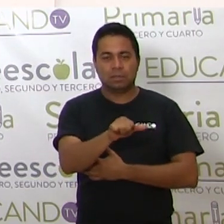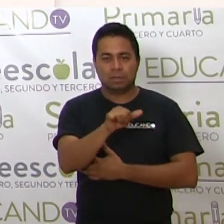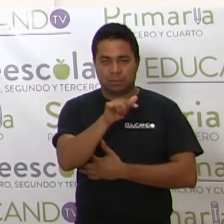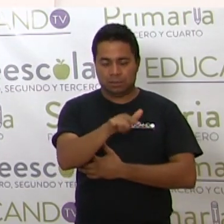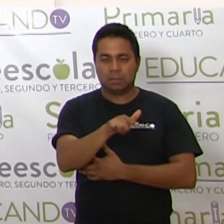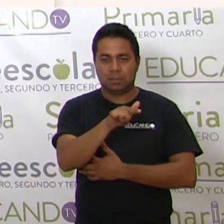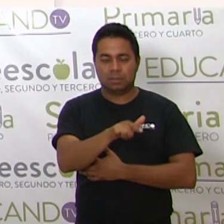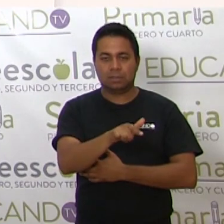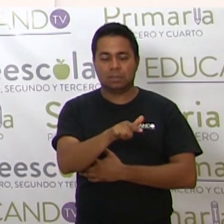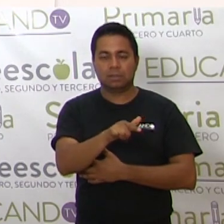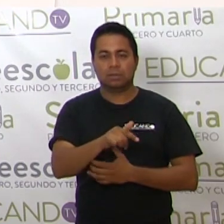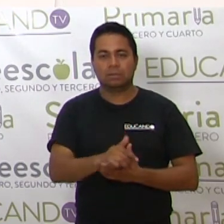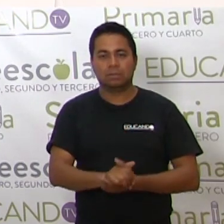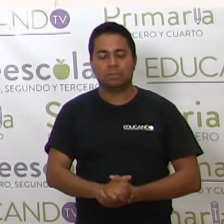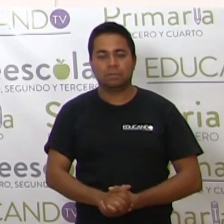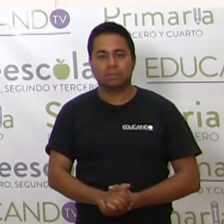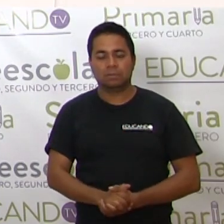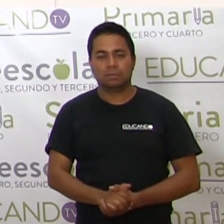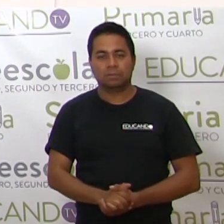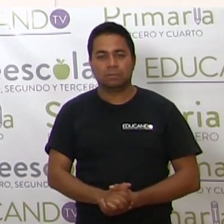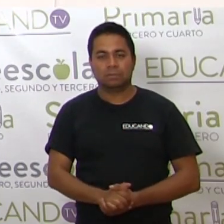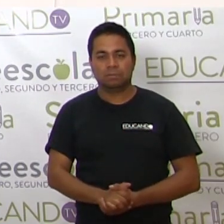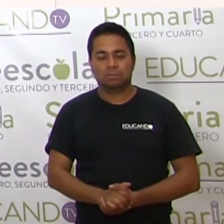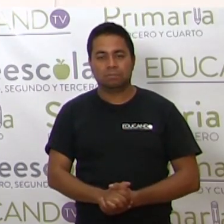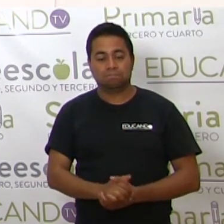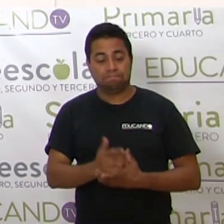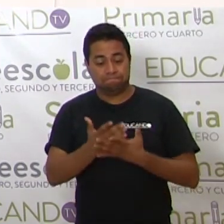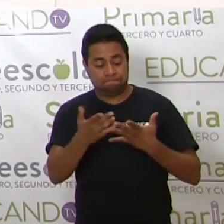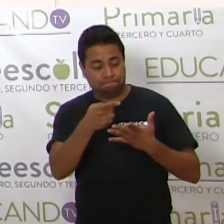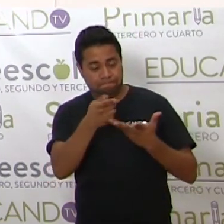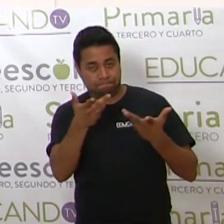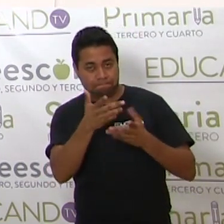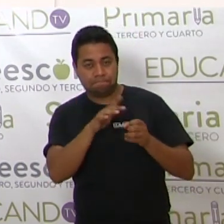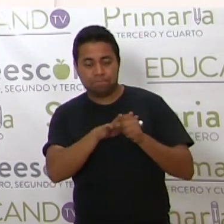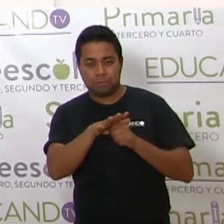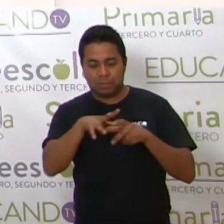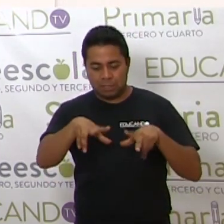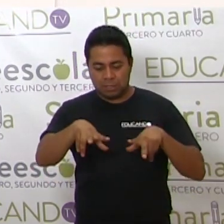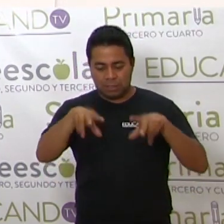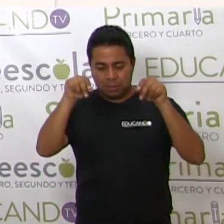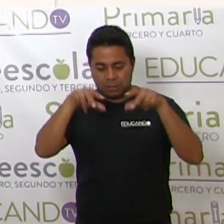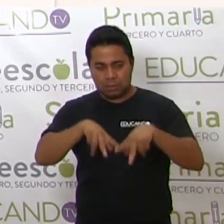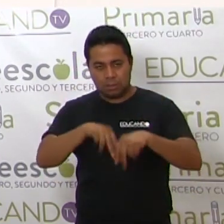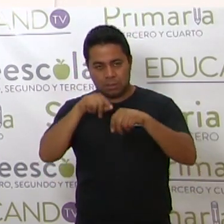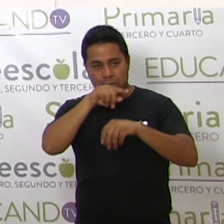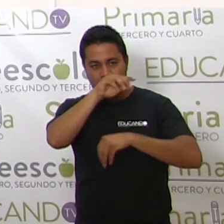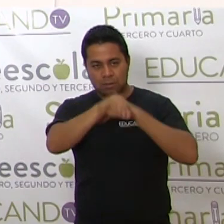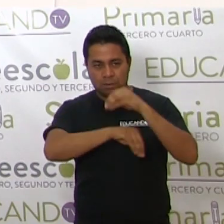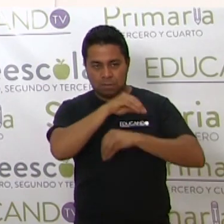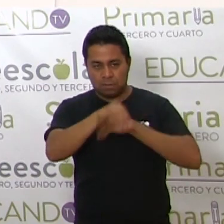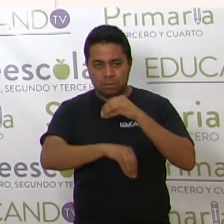17 y estamos haciendo una carpa aquí completamos